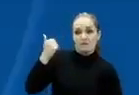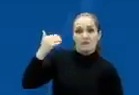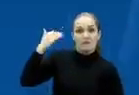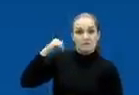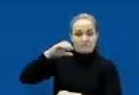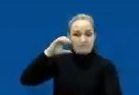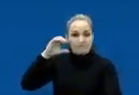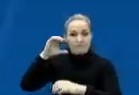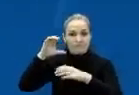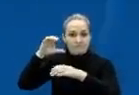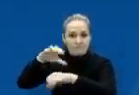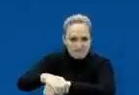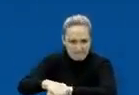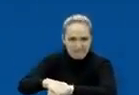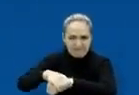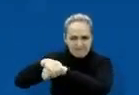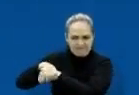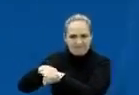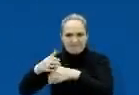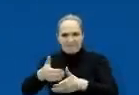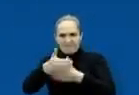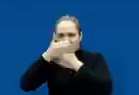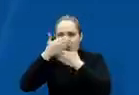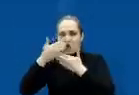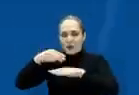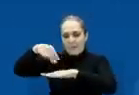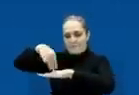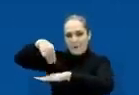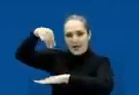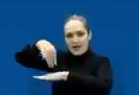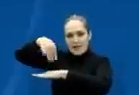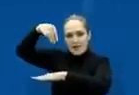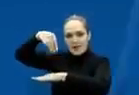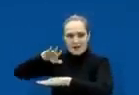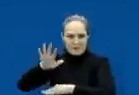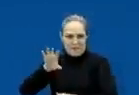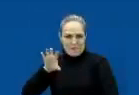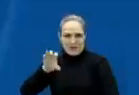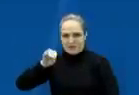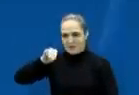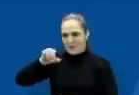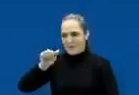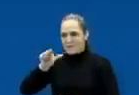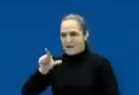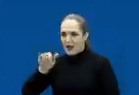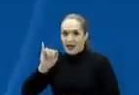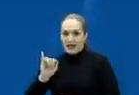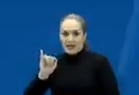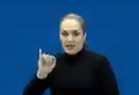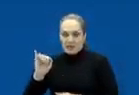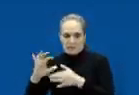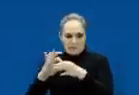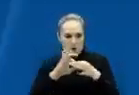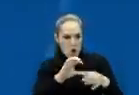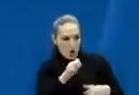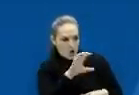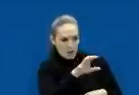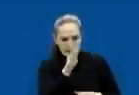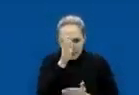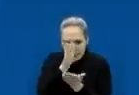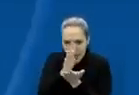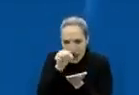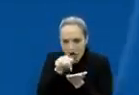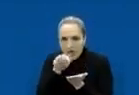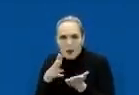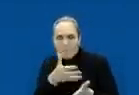el círculo de Coutiala, en la frontera entre Malí y Burkina Faso. La presidencia de Malí saluda el coraje y la valentía de